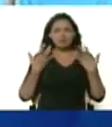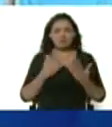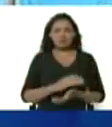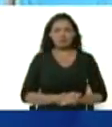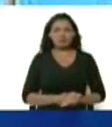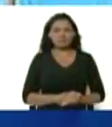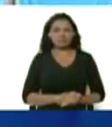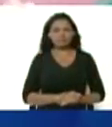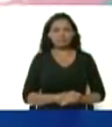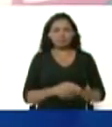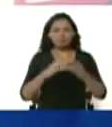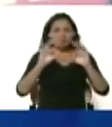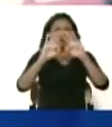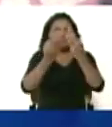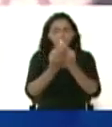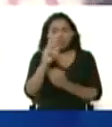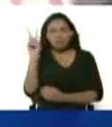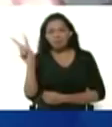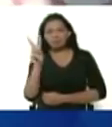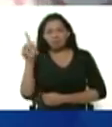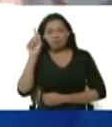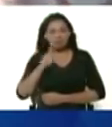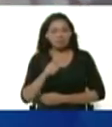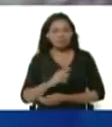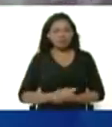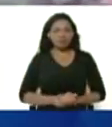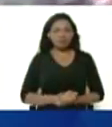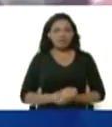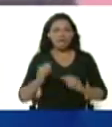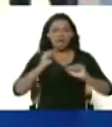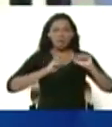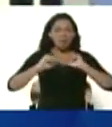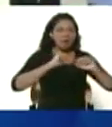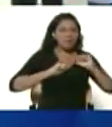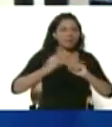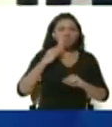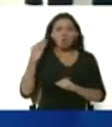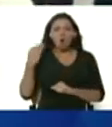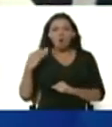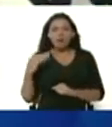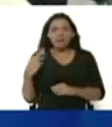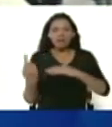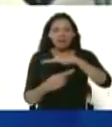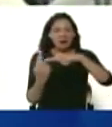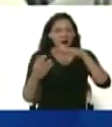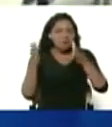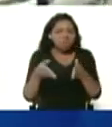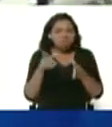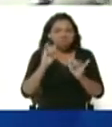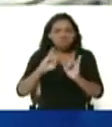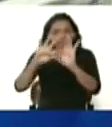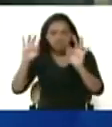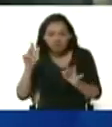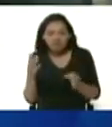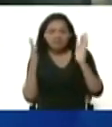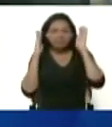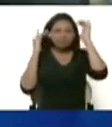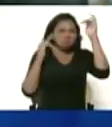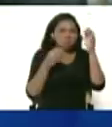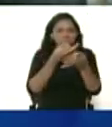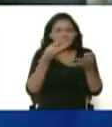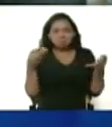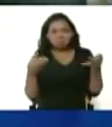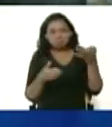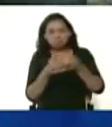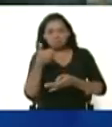toda la familia venezolana. El movimiento de jóvenes recreadores atendieron a